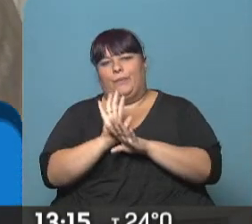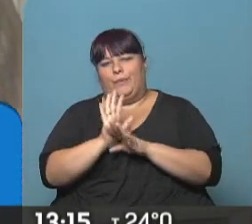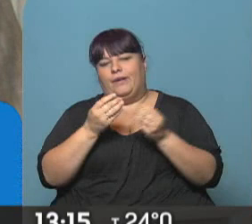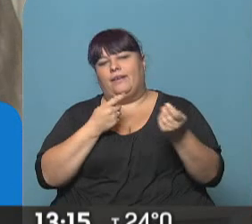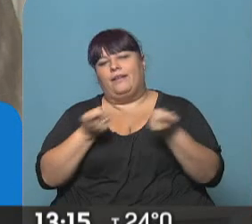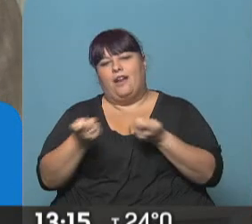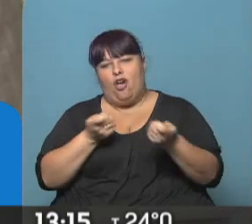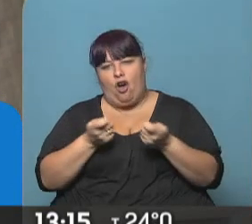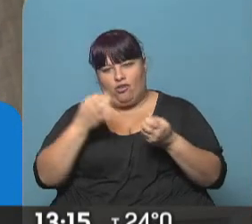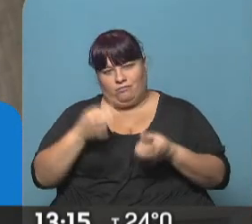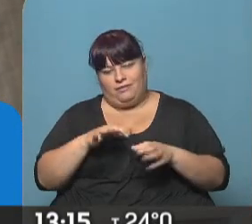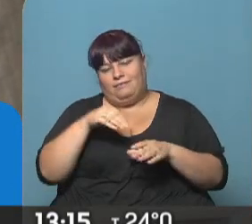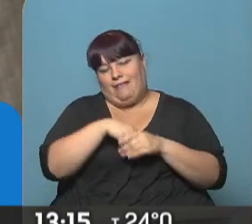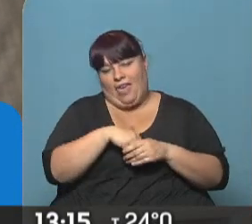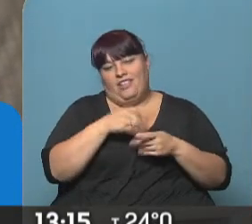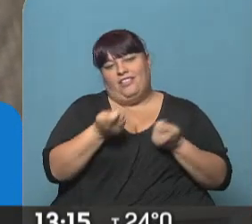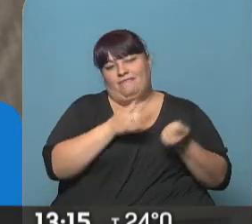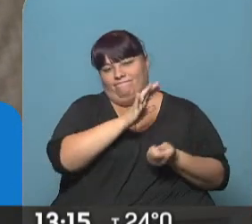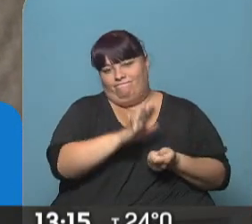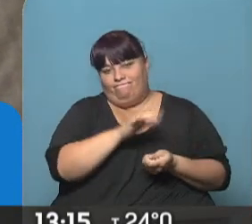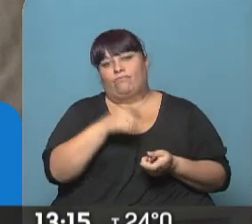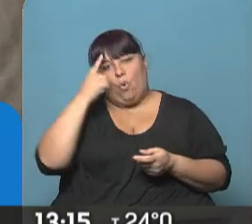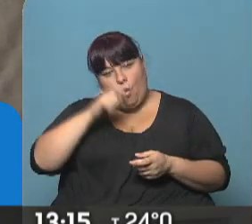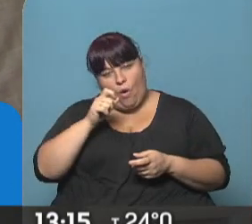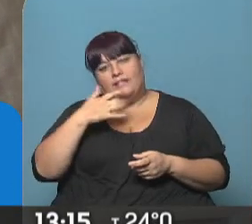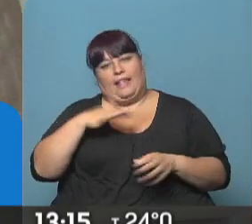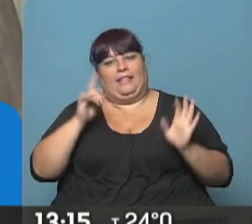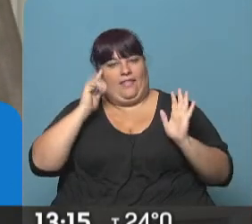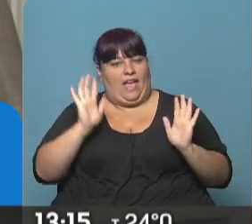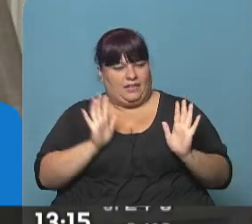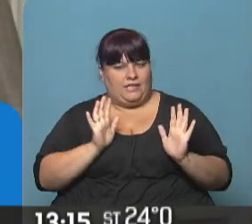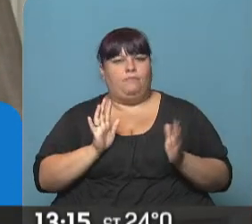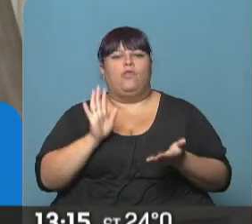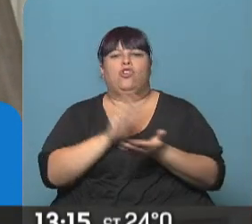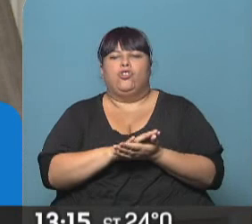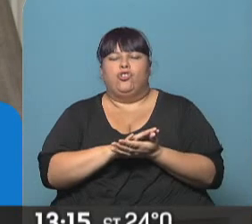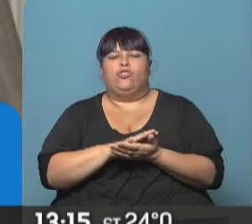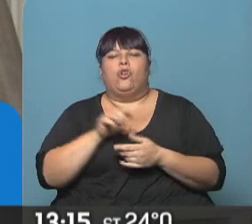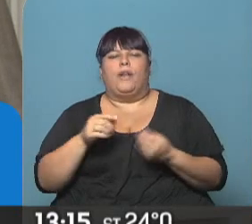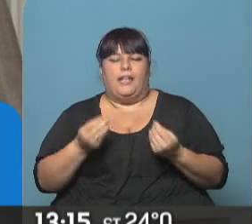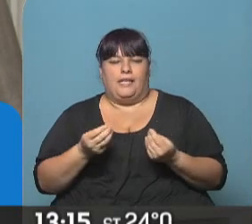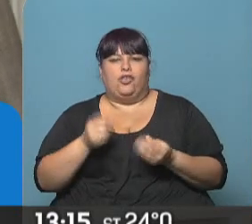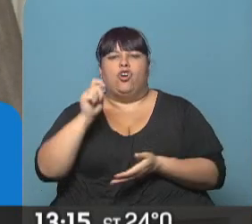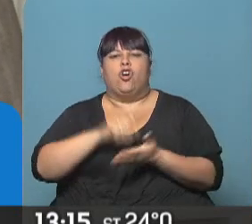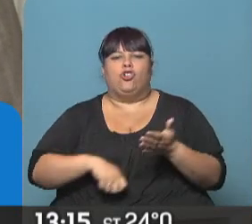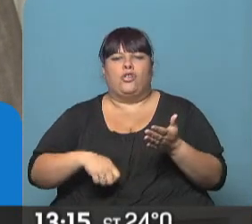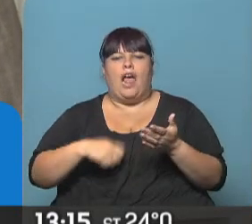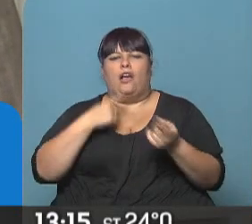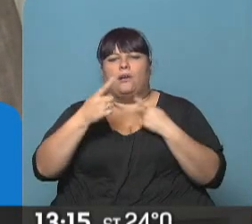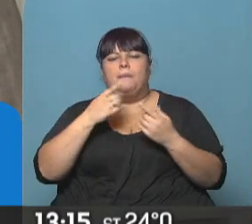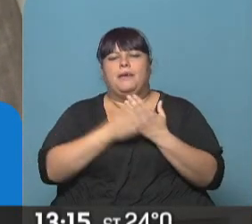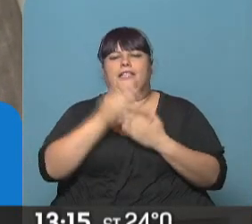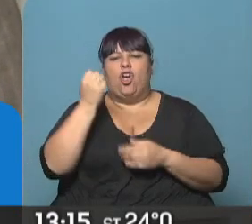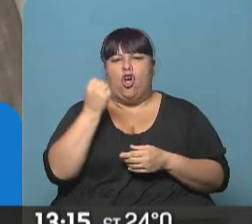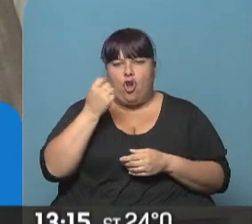esconden las verdaderas situaciones, y por eso que el juez interpreta esto. Y en cuanto a los hechos, establece el contrato de consultoría entre el Ministerio